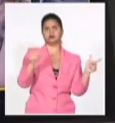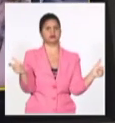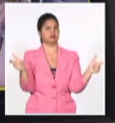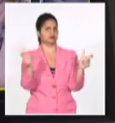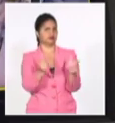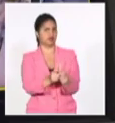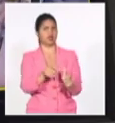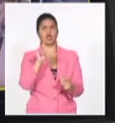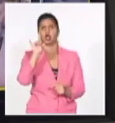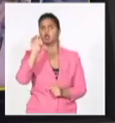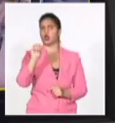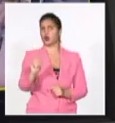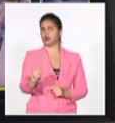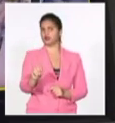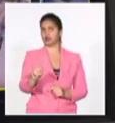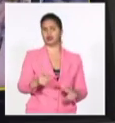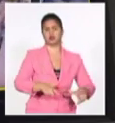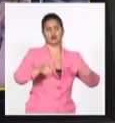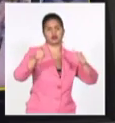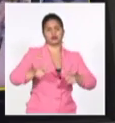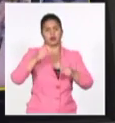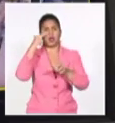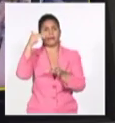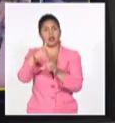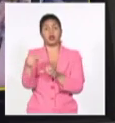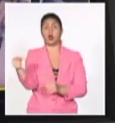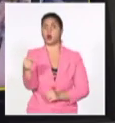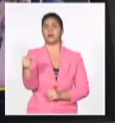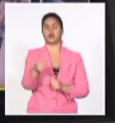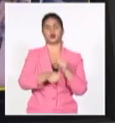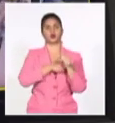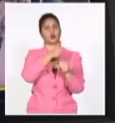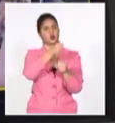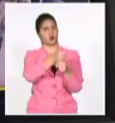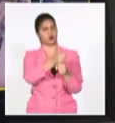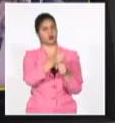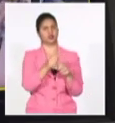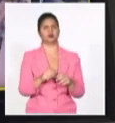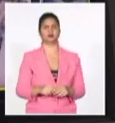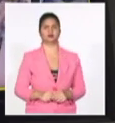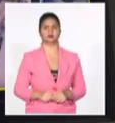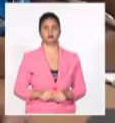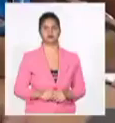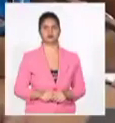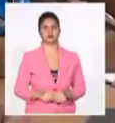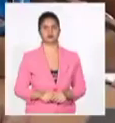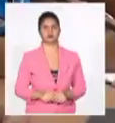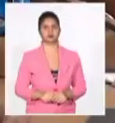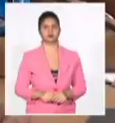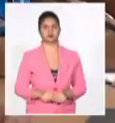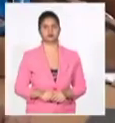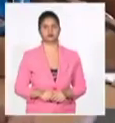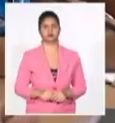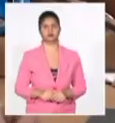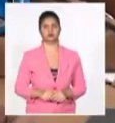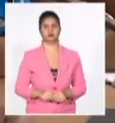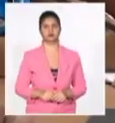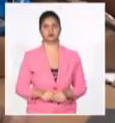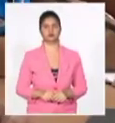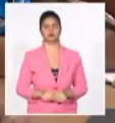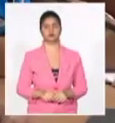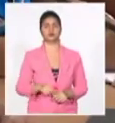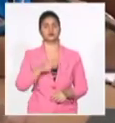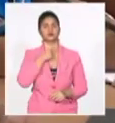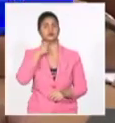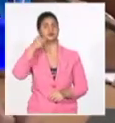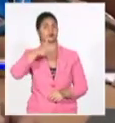90, equivalente a 90 barriles de petróleo, de combustible dejado de consumir como parte de la generación. Es un ejemplo muy positivo para